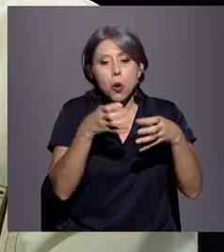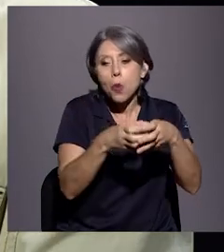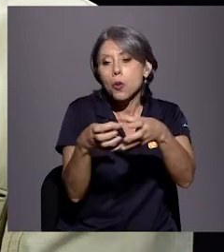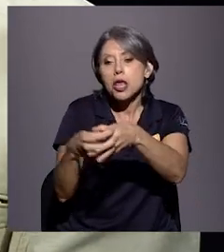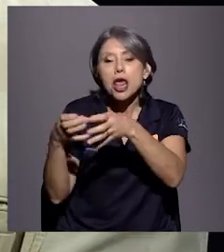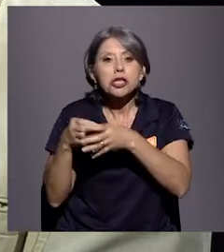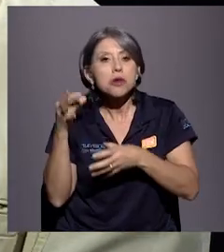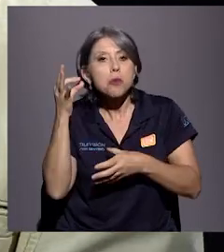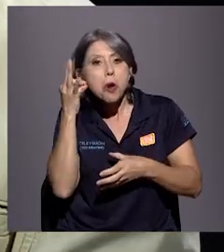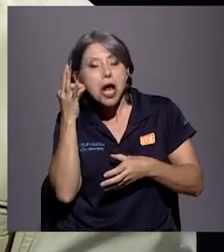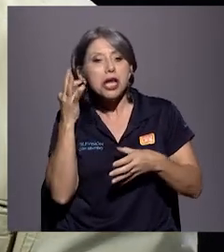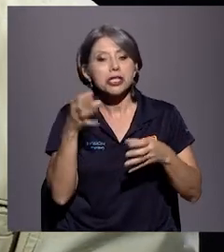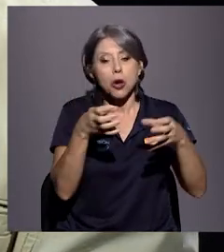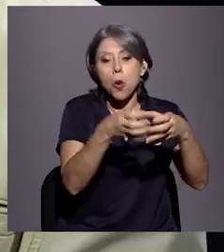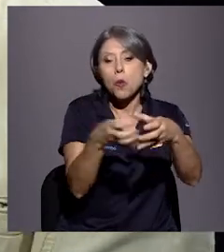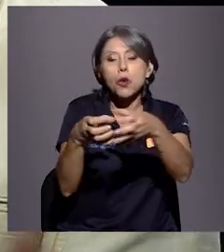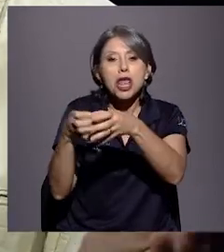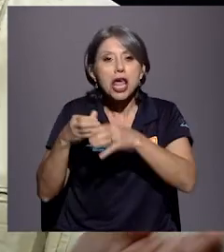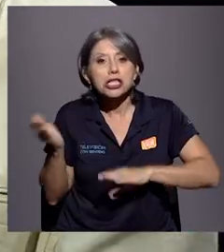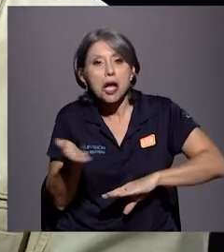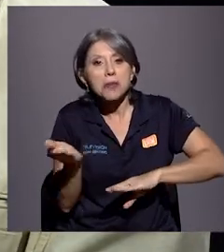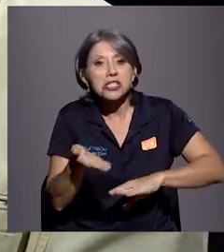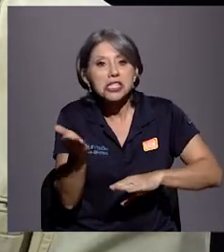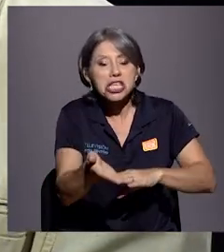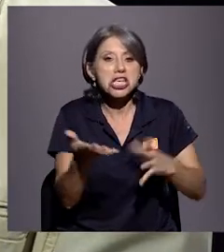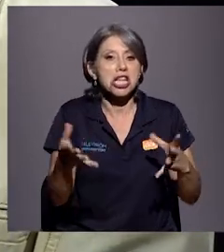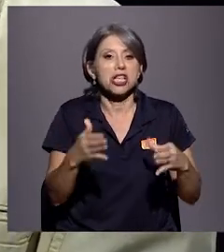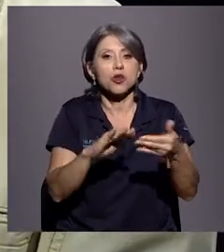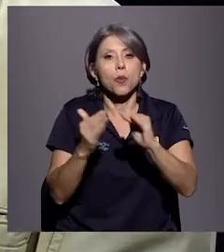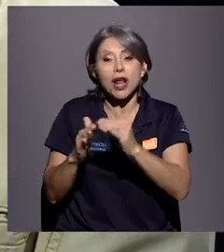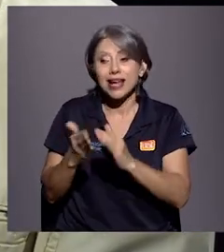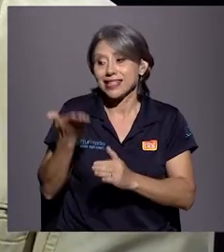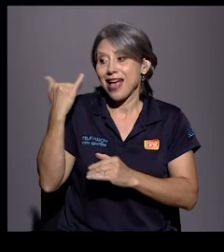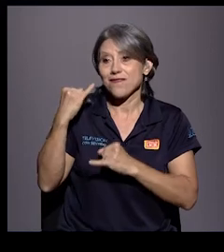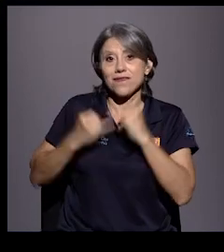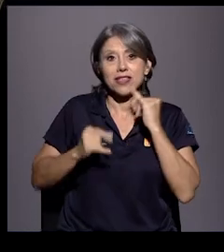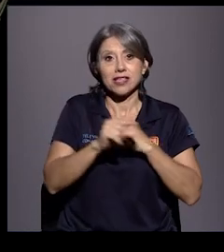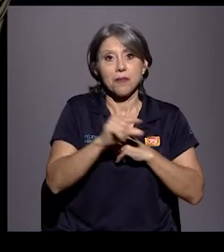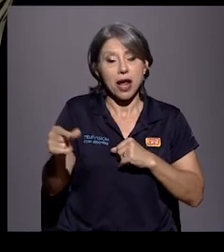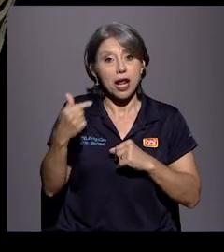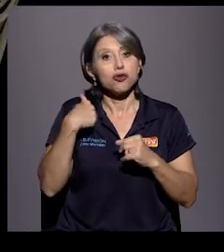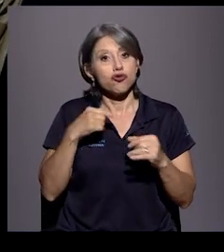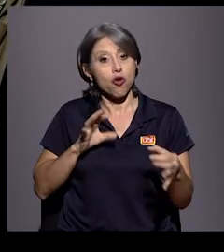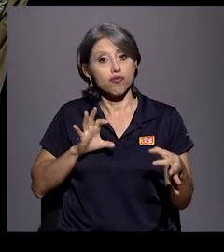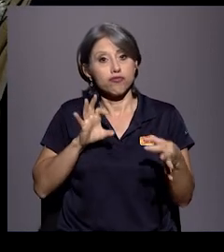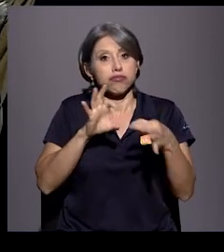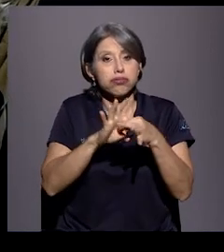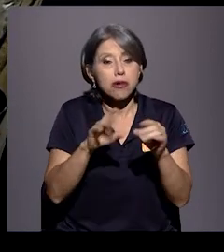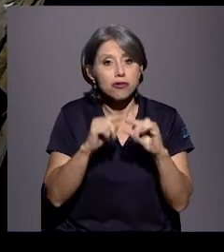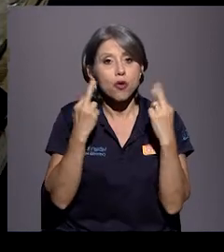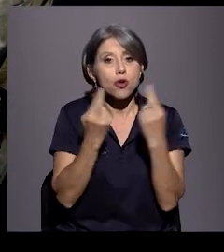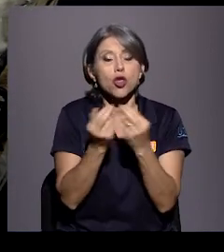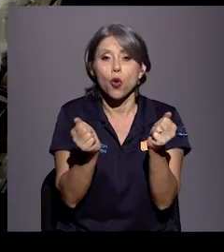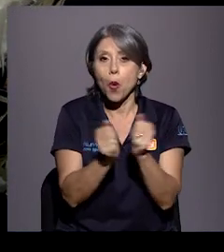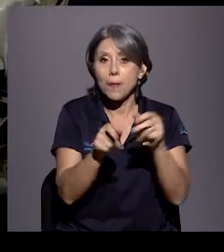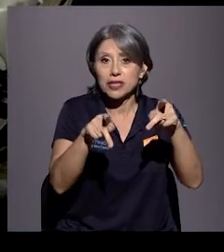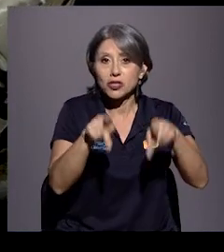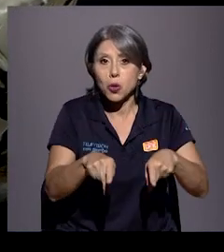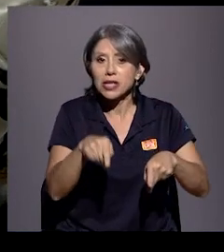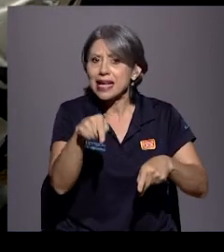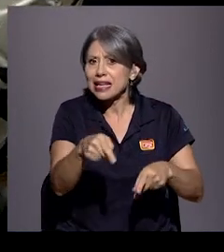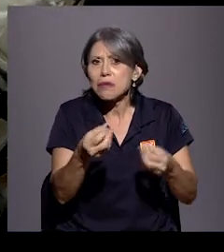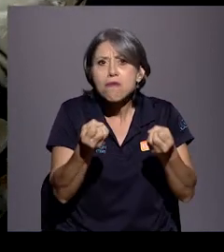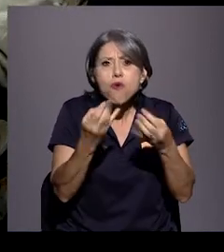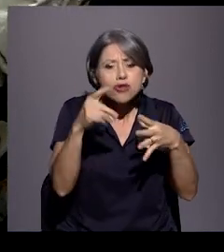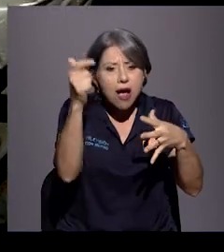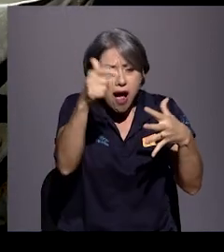comunales, campesinas. He estado el fin de semana con una serie de movimientos de aquí, de este país, y la riqueza de saberes, de